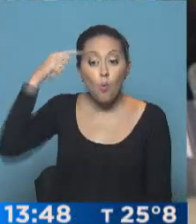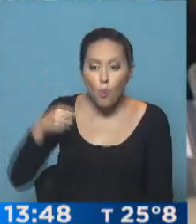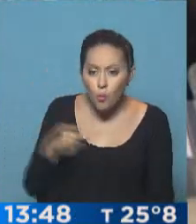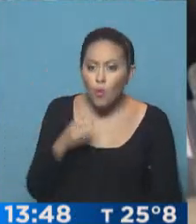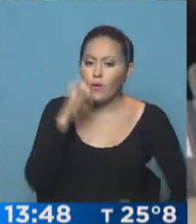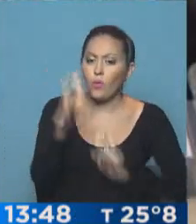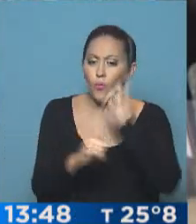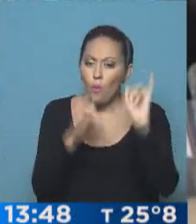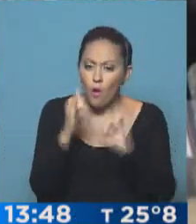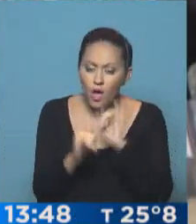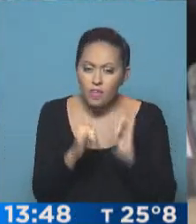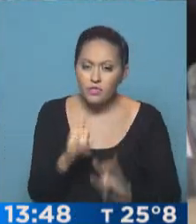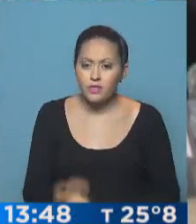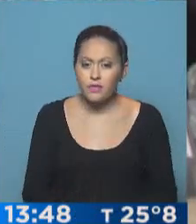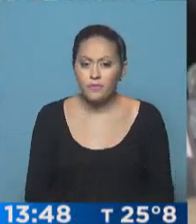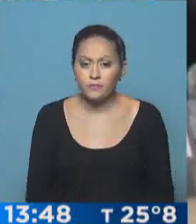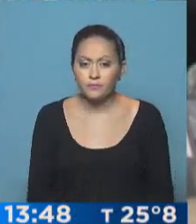diciendo